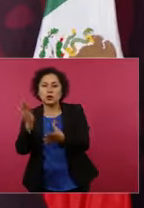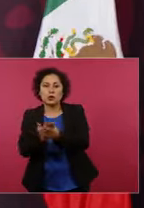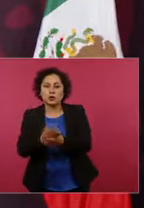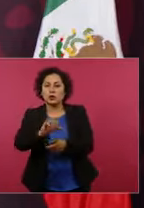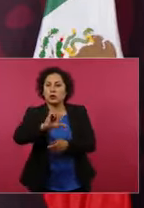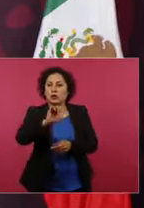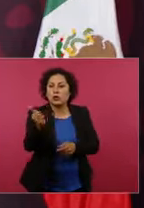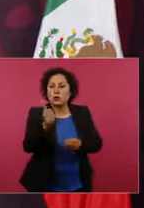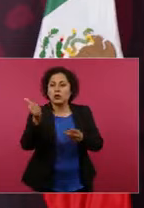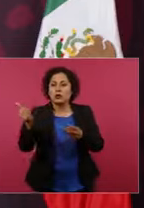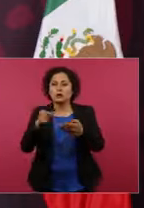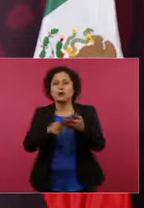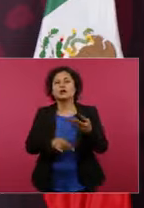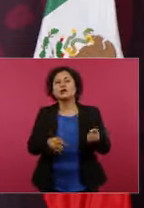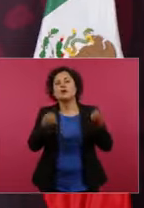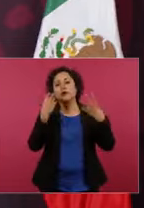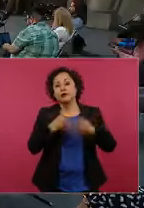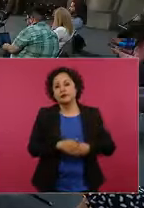con